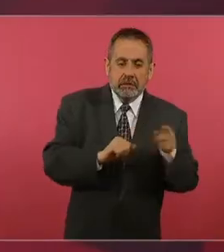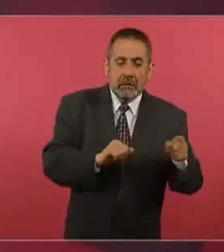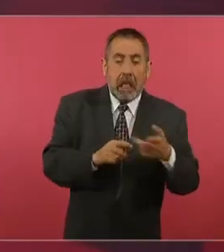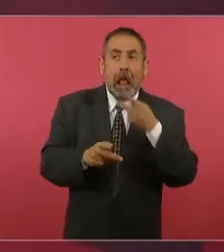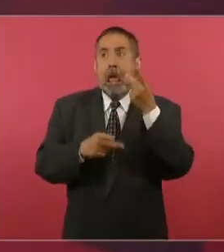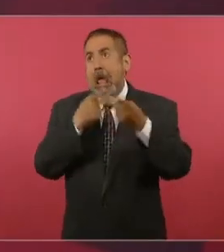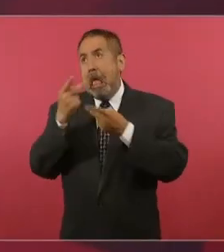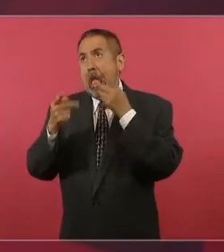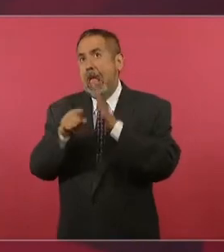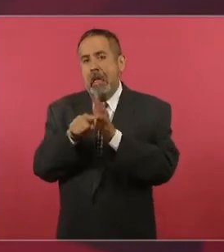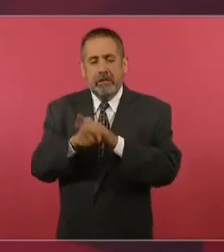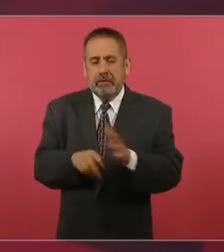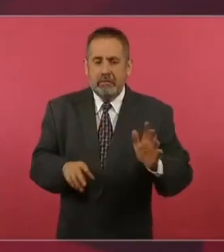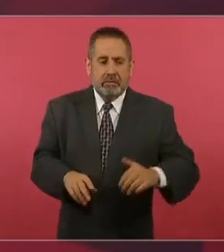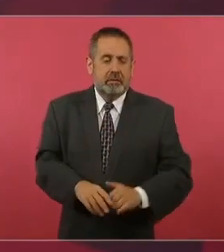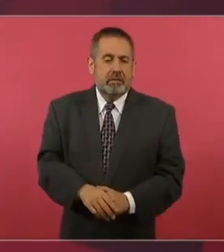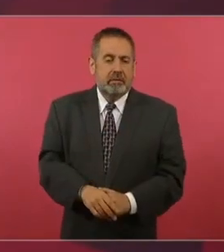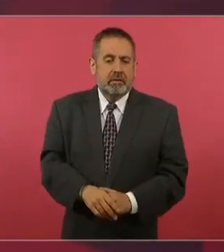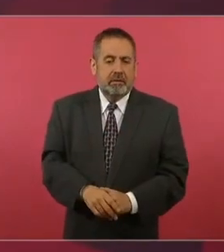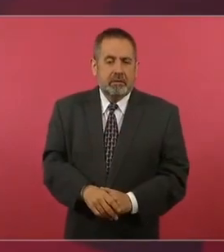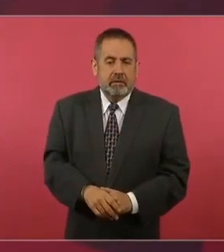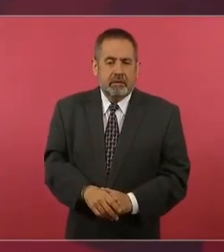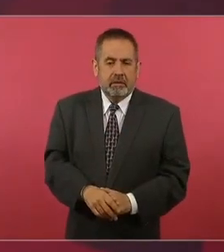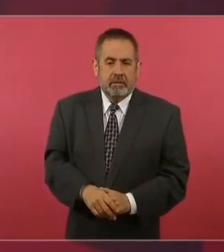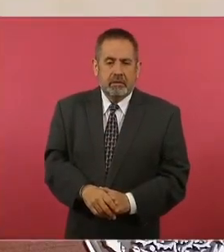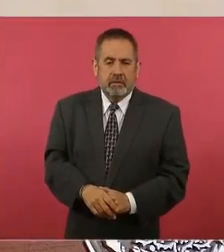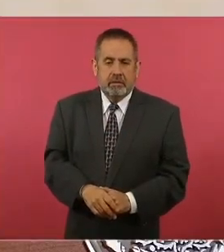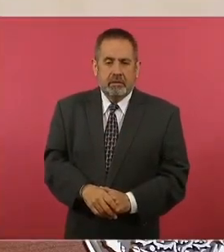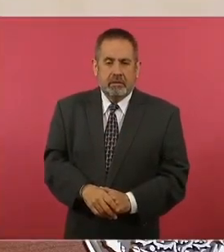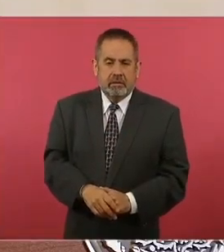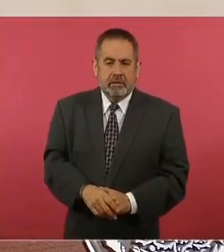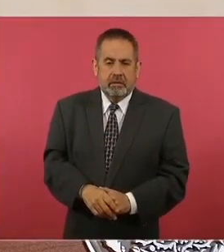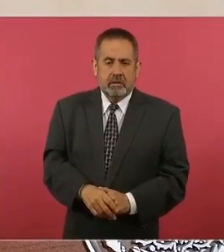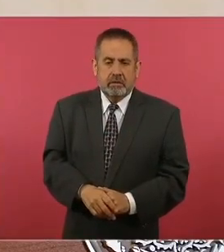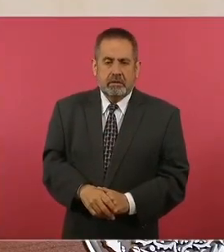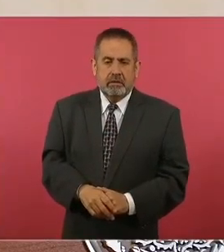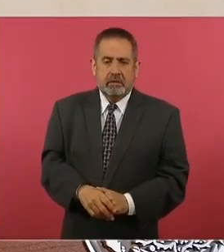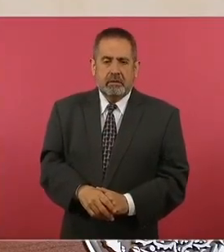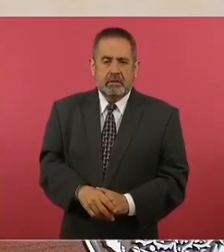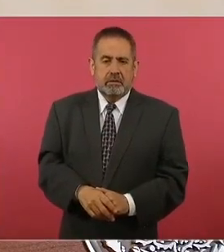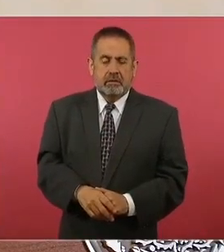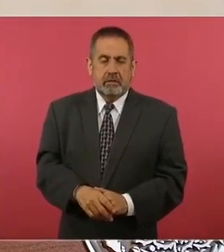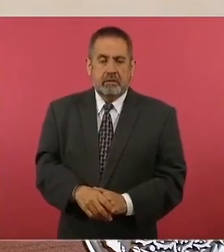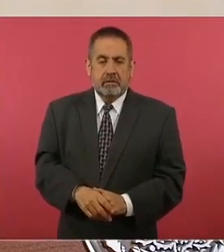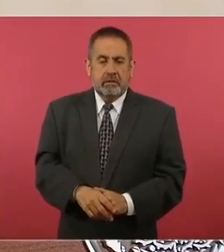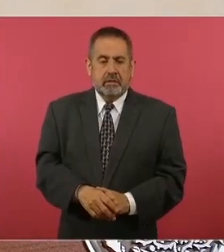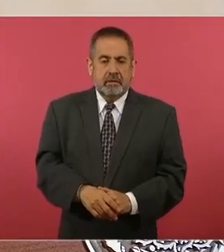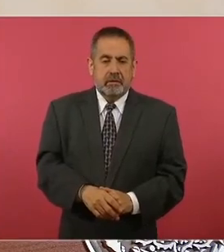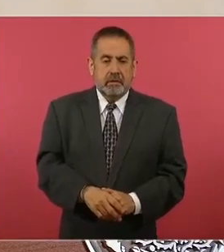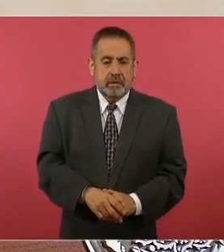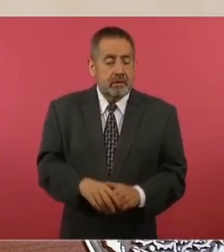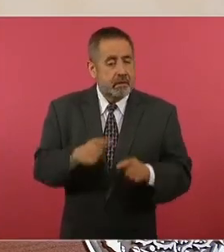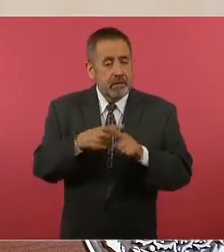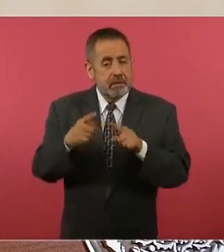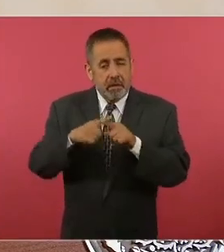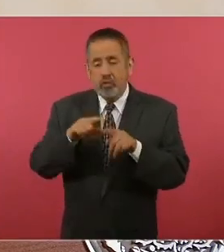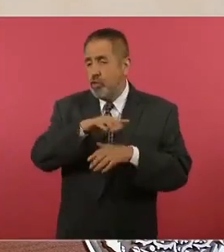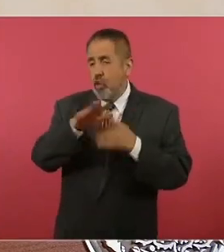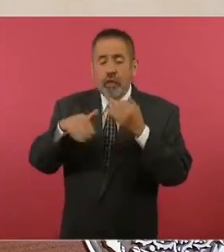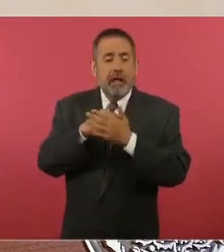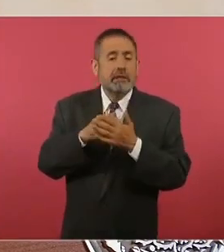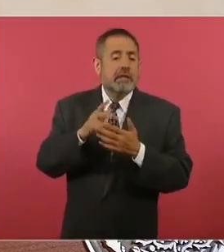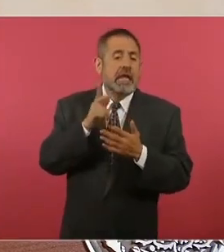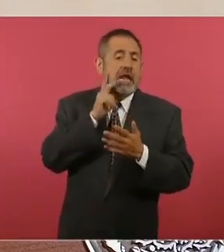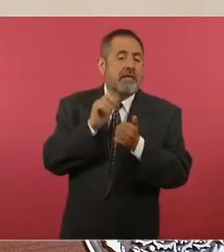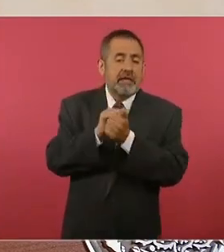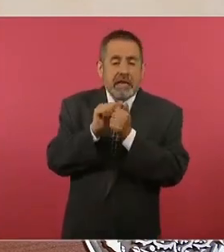De que pues todas las refinerías llevan periodos de